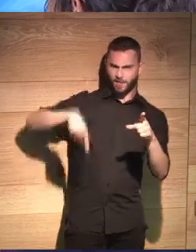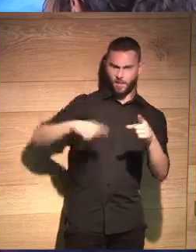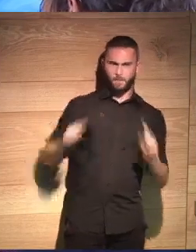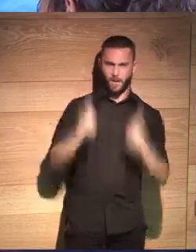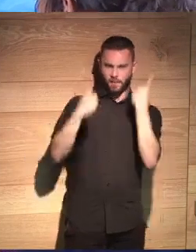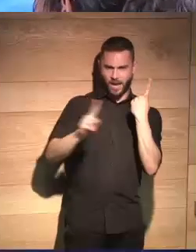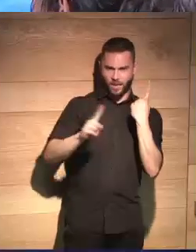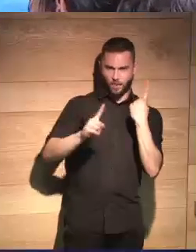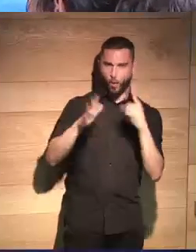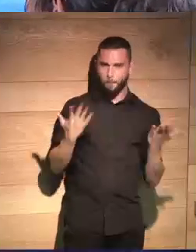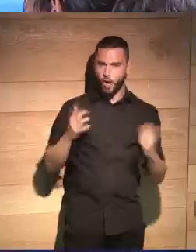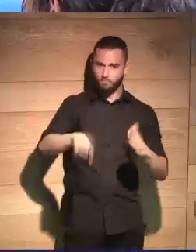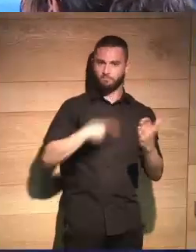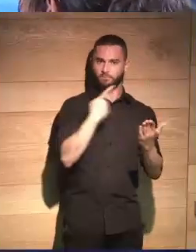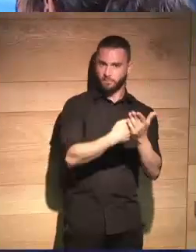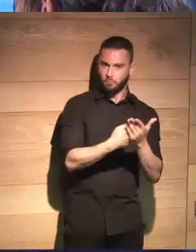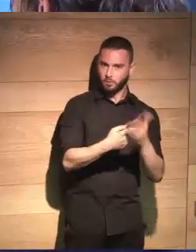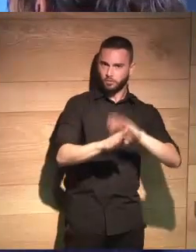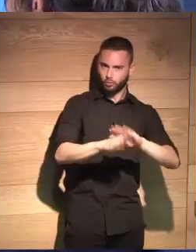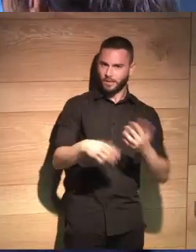se apunta a esto, que está muy bien, que es,